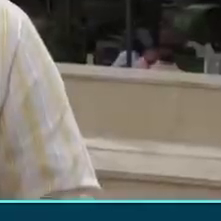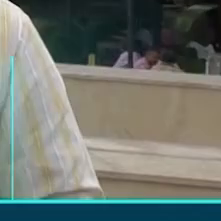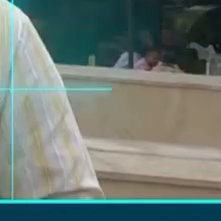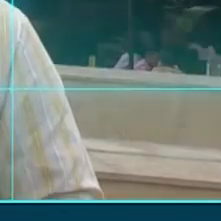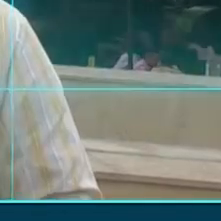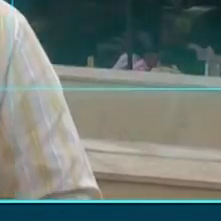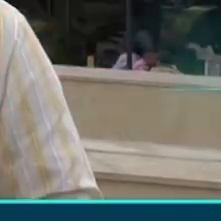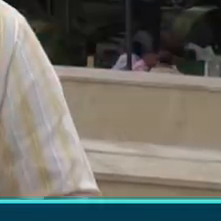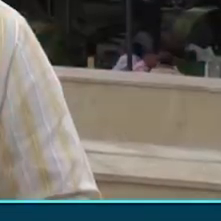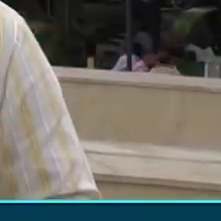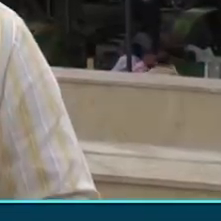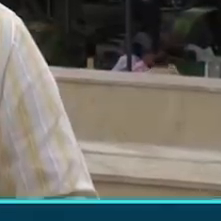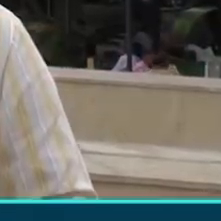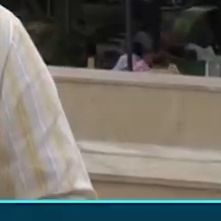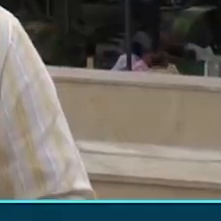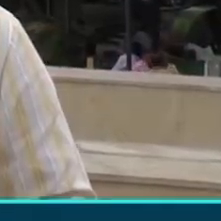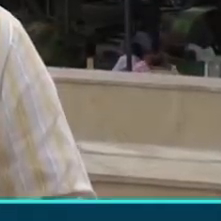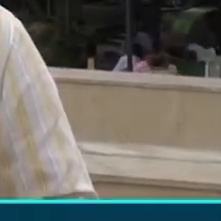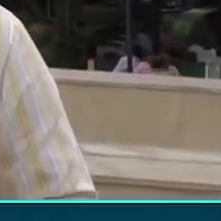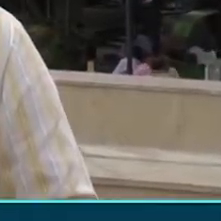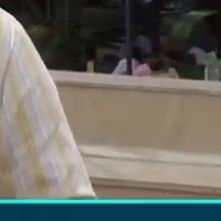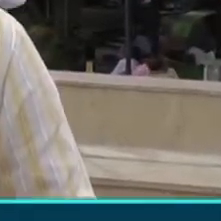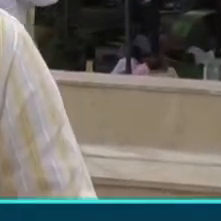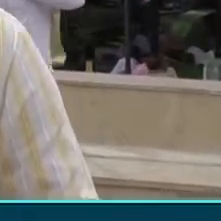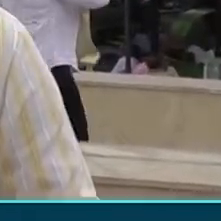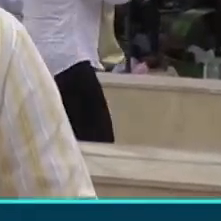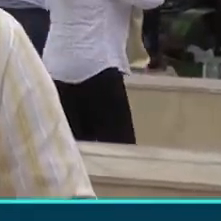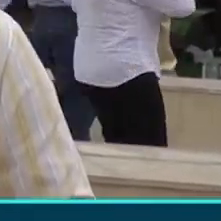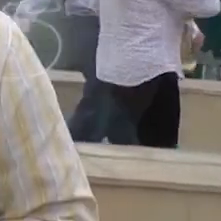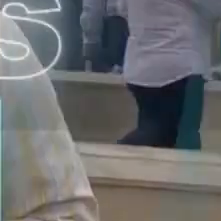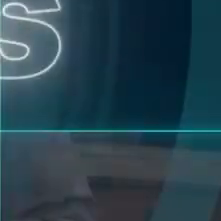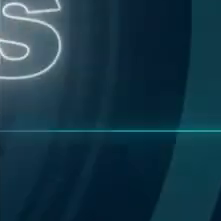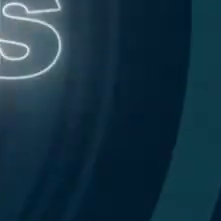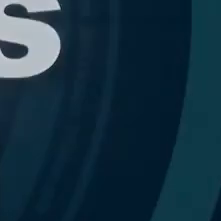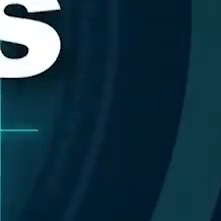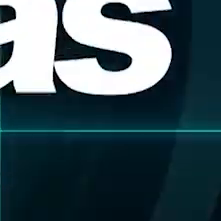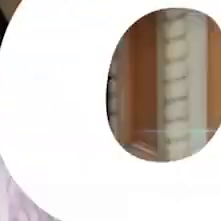Autoridades en el Quindío definieron las medidas de seguridad especiales para este 21 de noviembre.